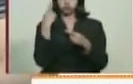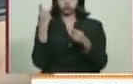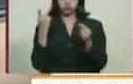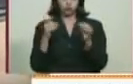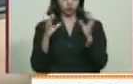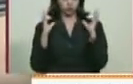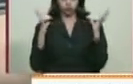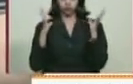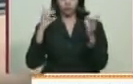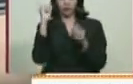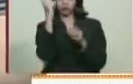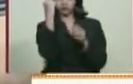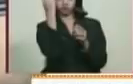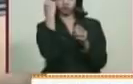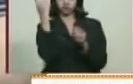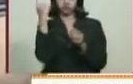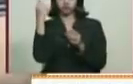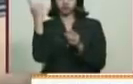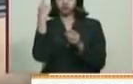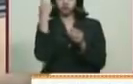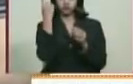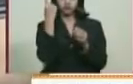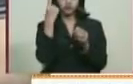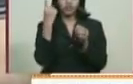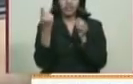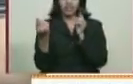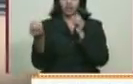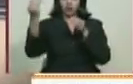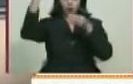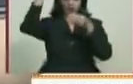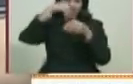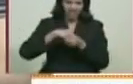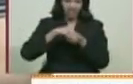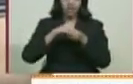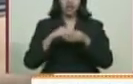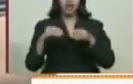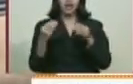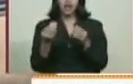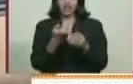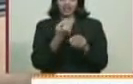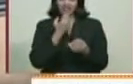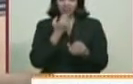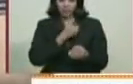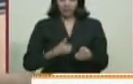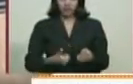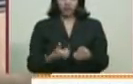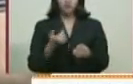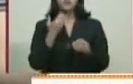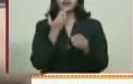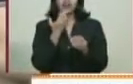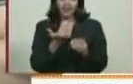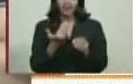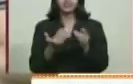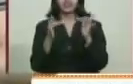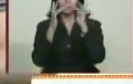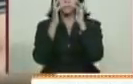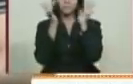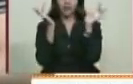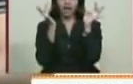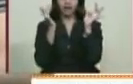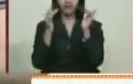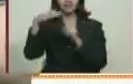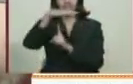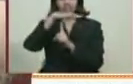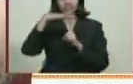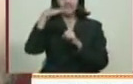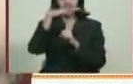yo, no cayera directo a la tribuna presidencial, fue ese inhibidor de señal telefónica. Eso está totalmente